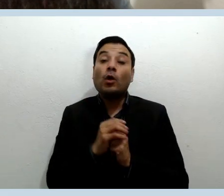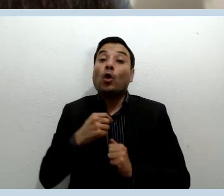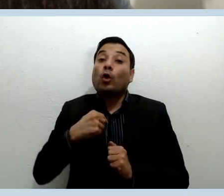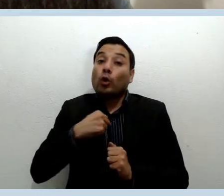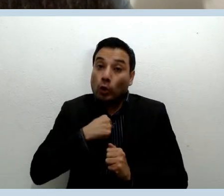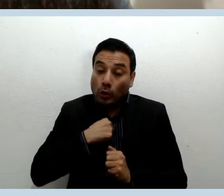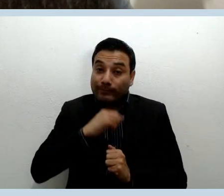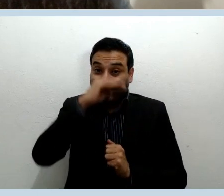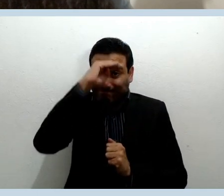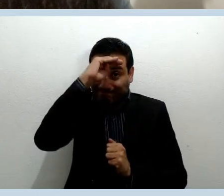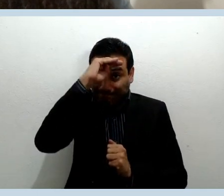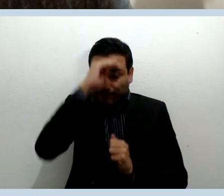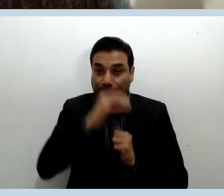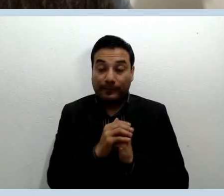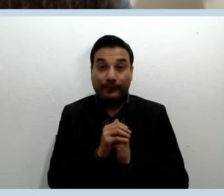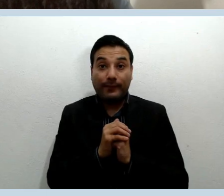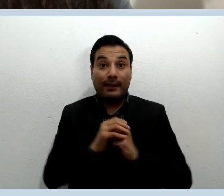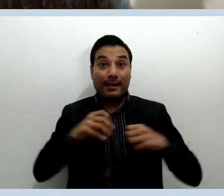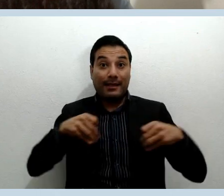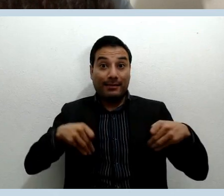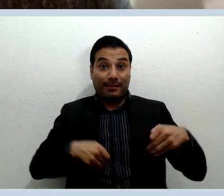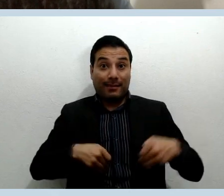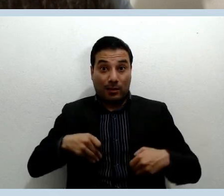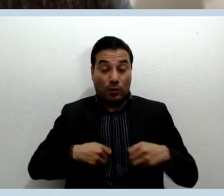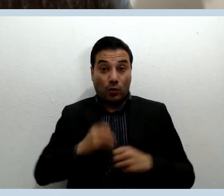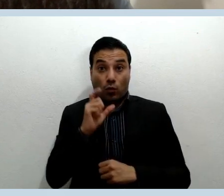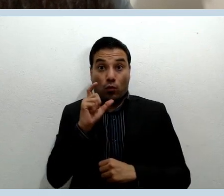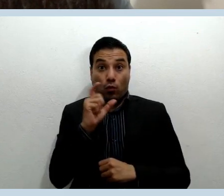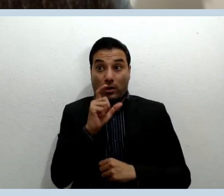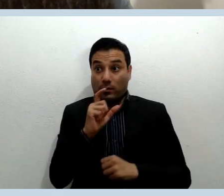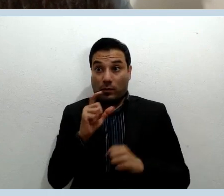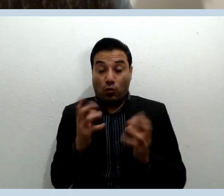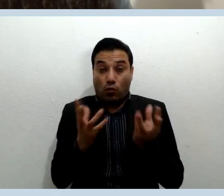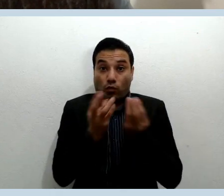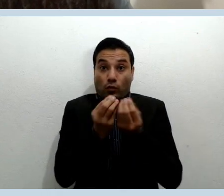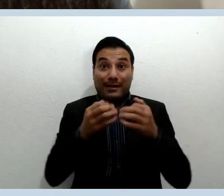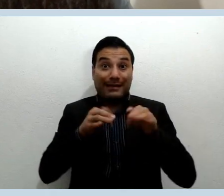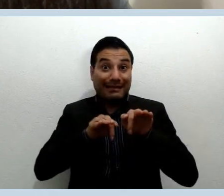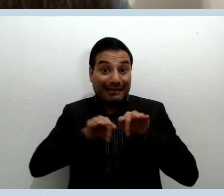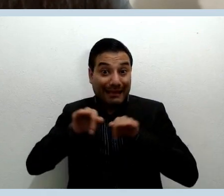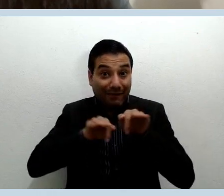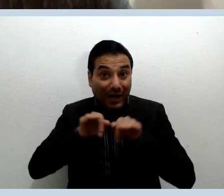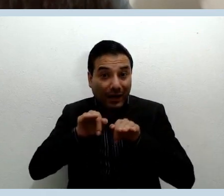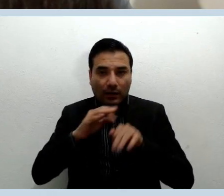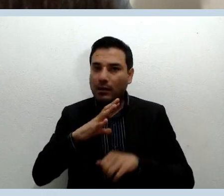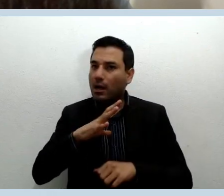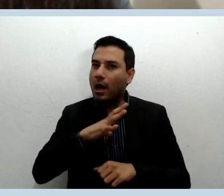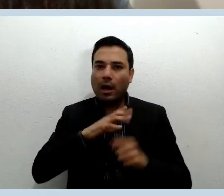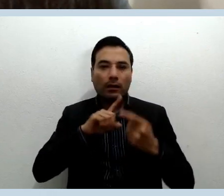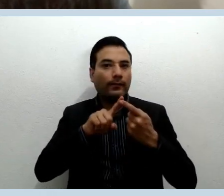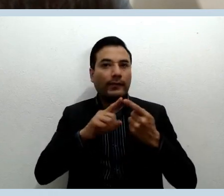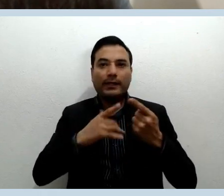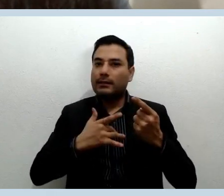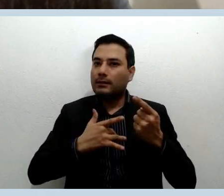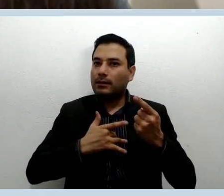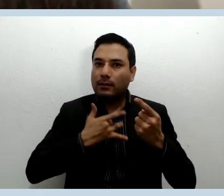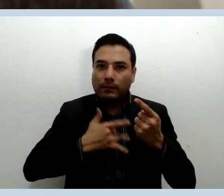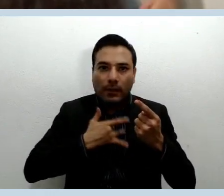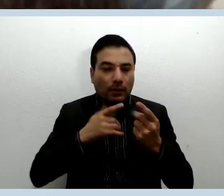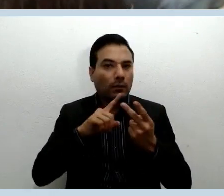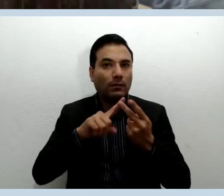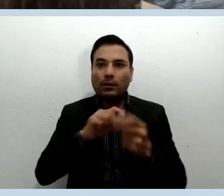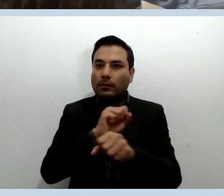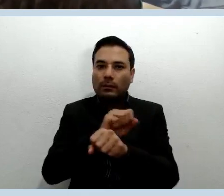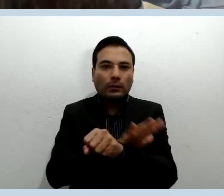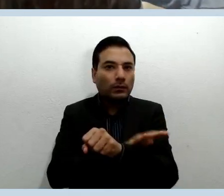no podemos negar que a la hora de colaborar estamos poniendo sentimientos y emociones de una por